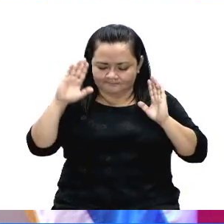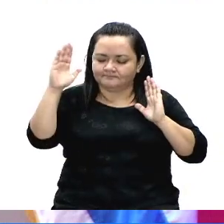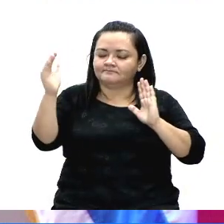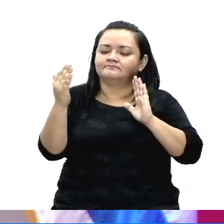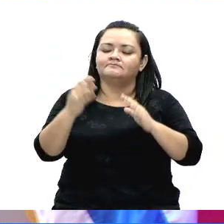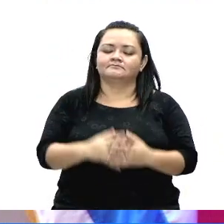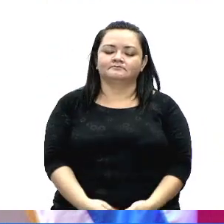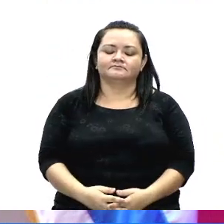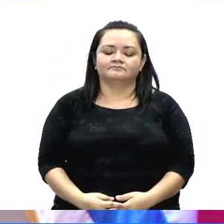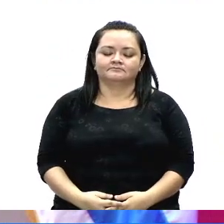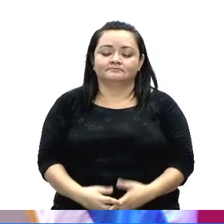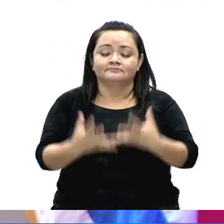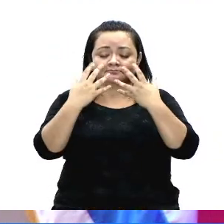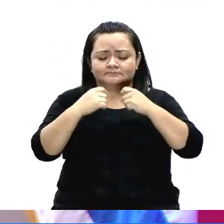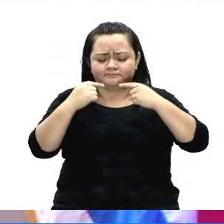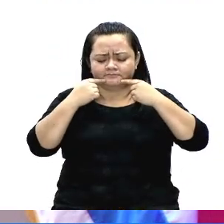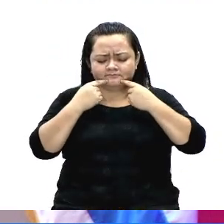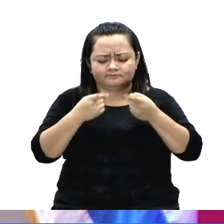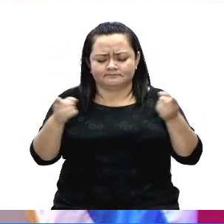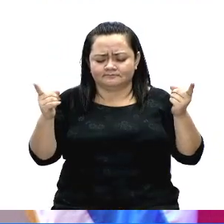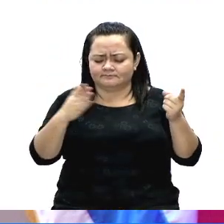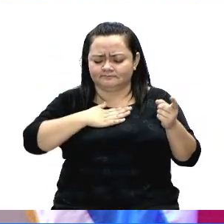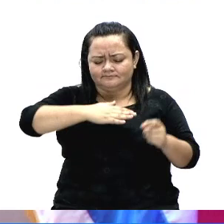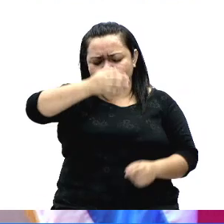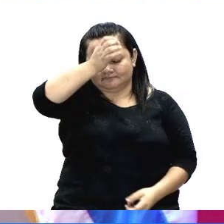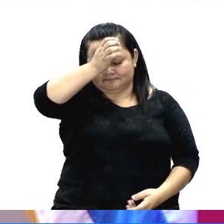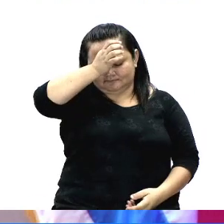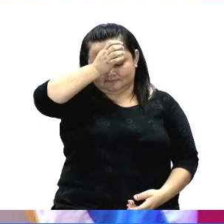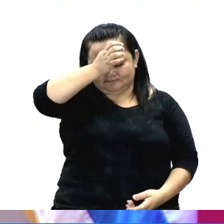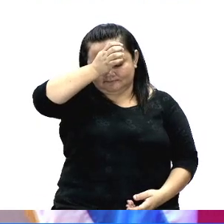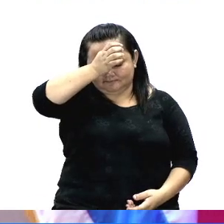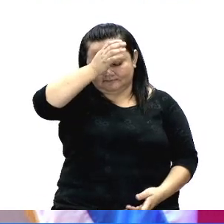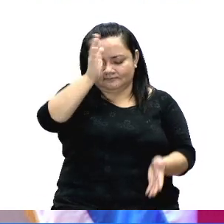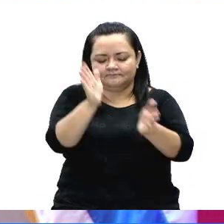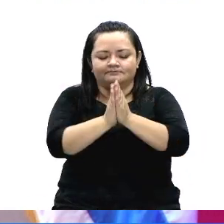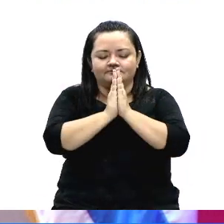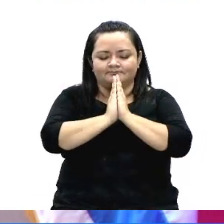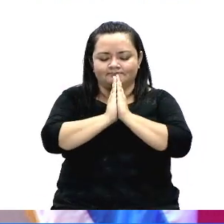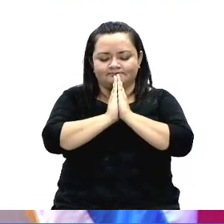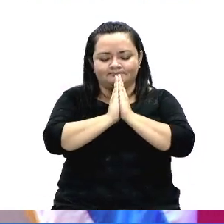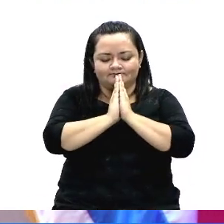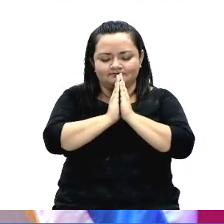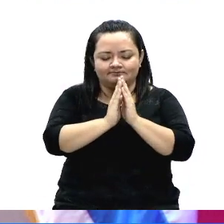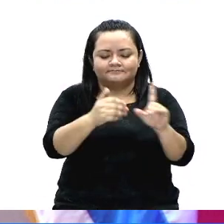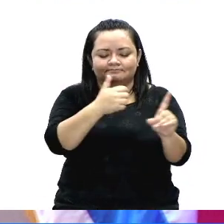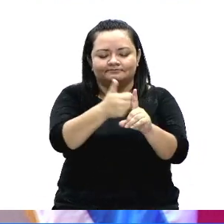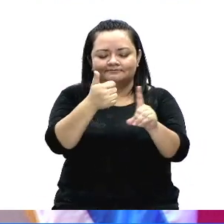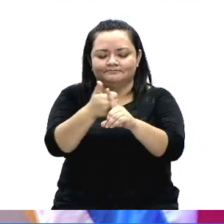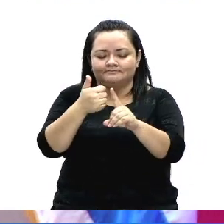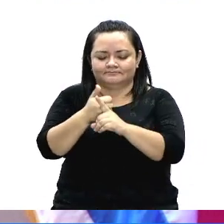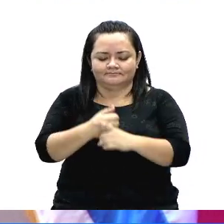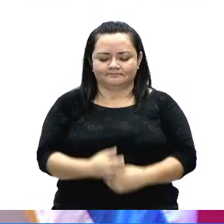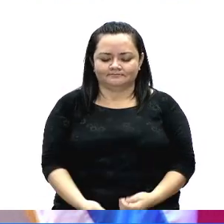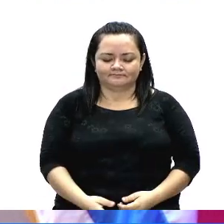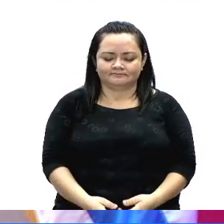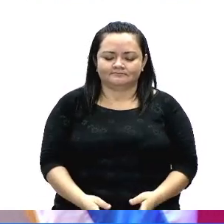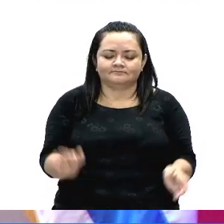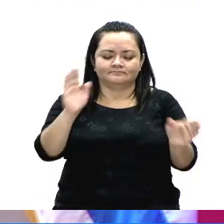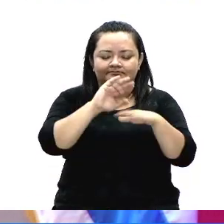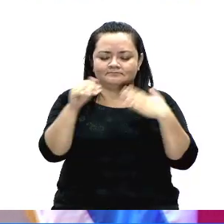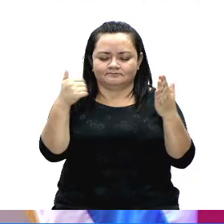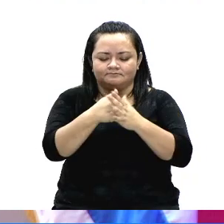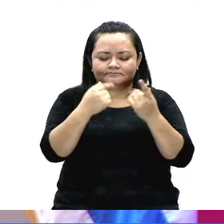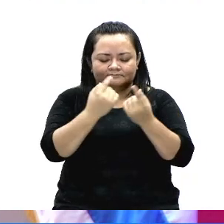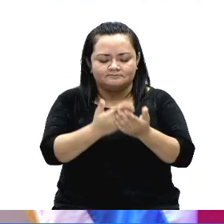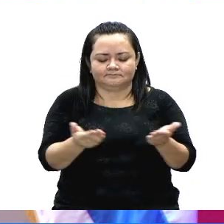presencia quiero confesar a mis faltas señor voluntariamente quiero pedirte perdón por cada una de ellas por todas aquellas